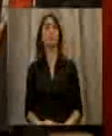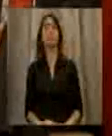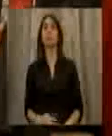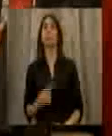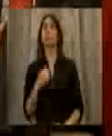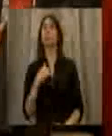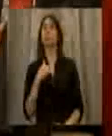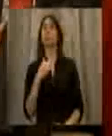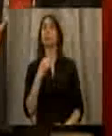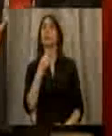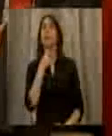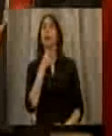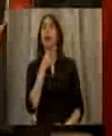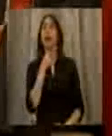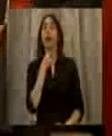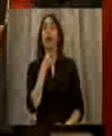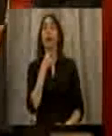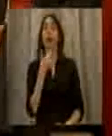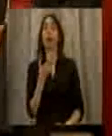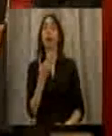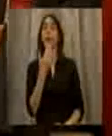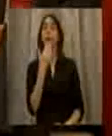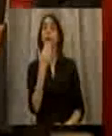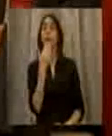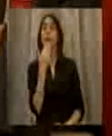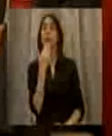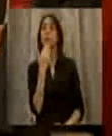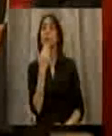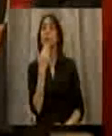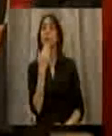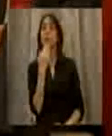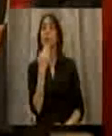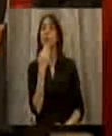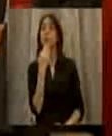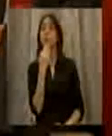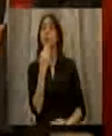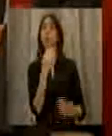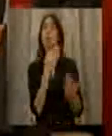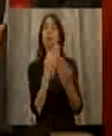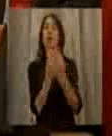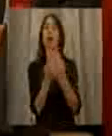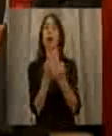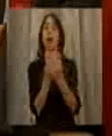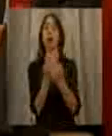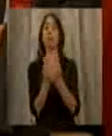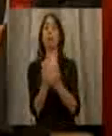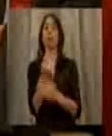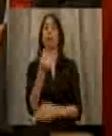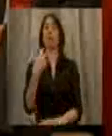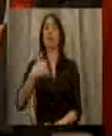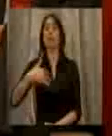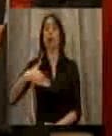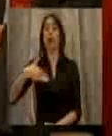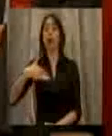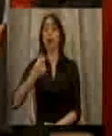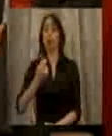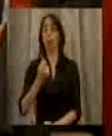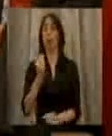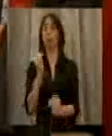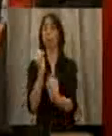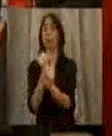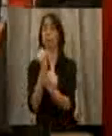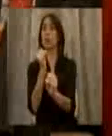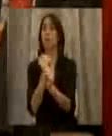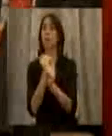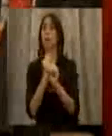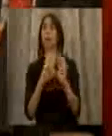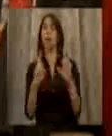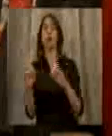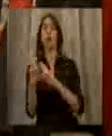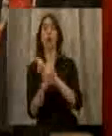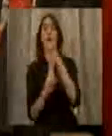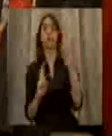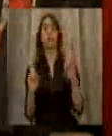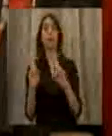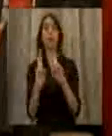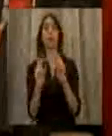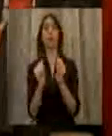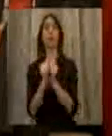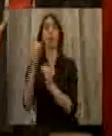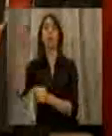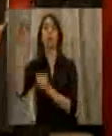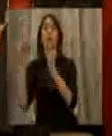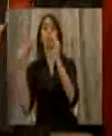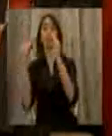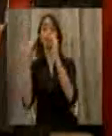Quiero también aprovechar de valorar el trabajo y las relaciones que hemos tenido con el